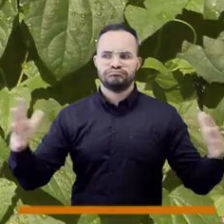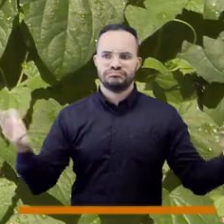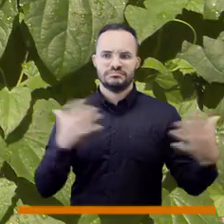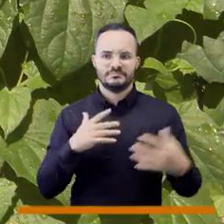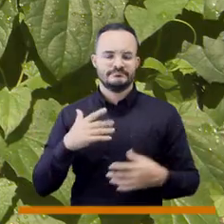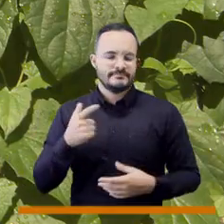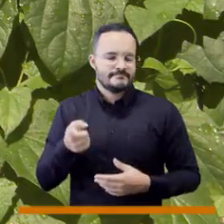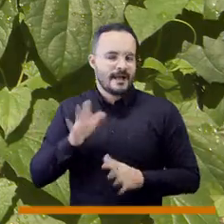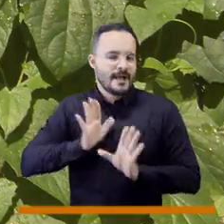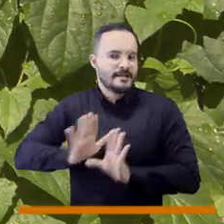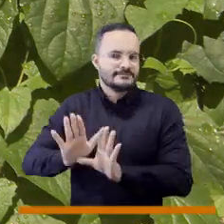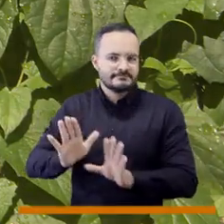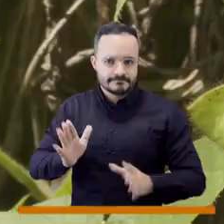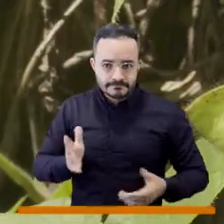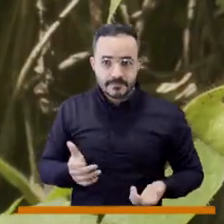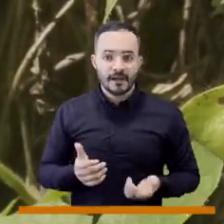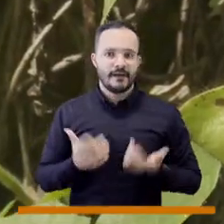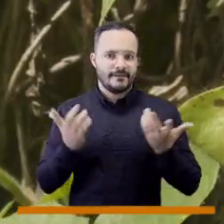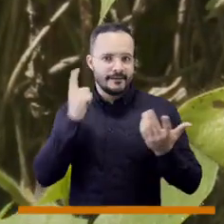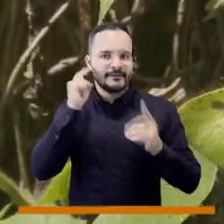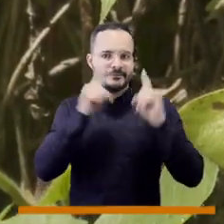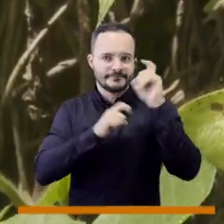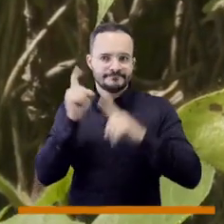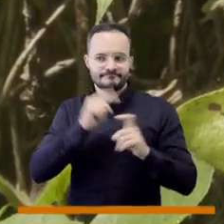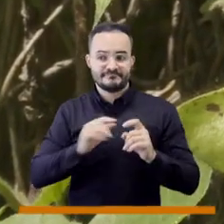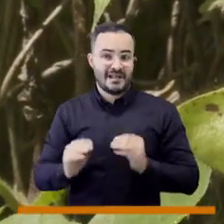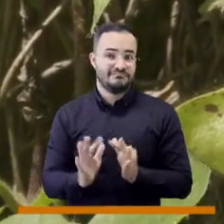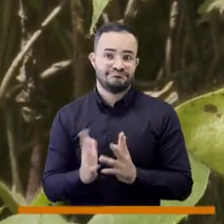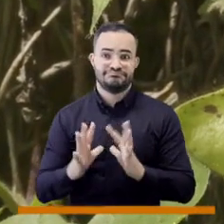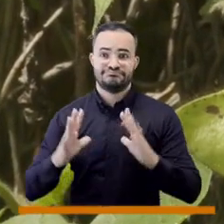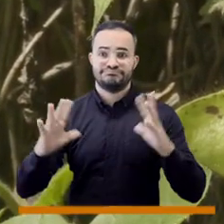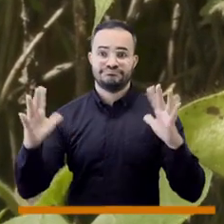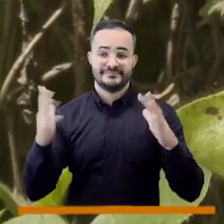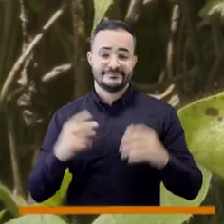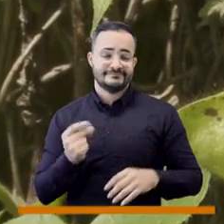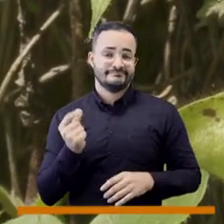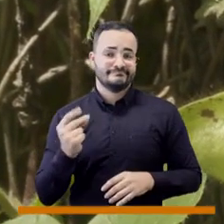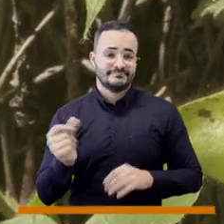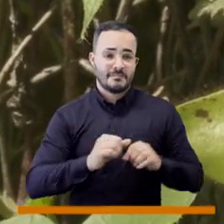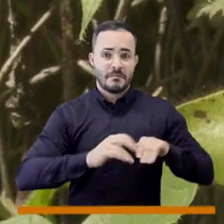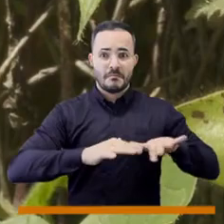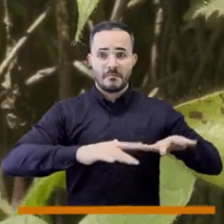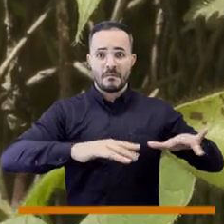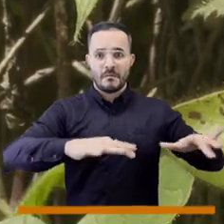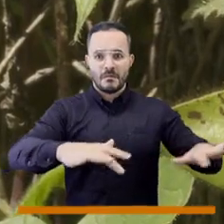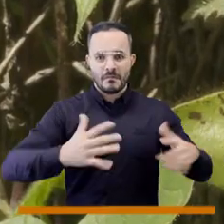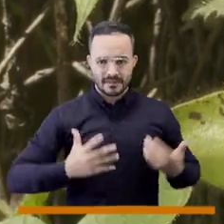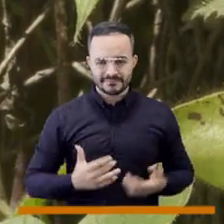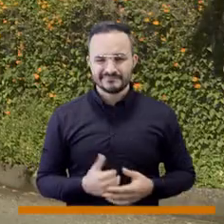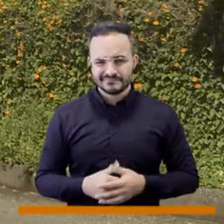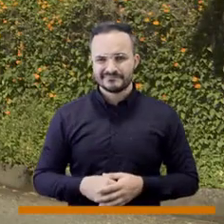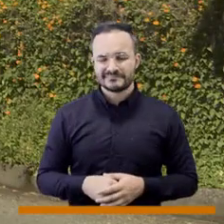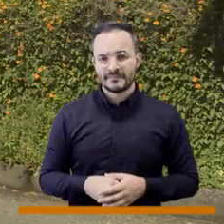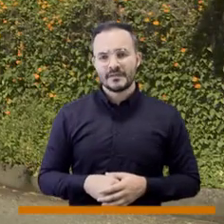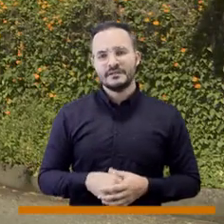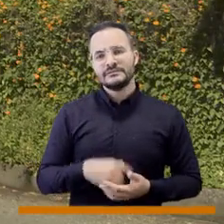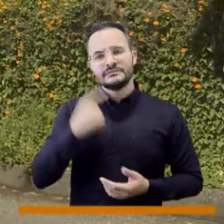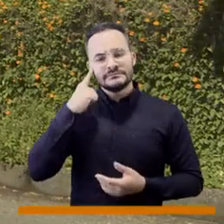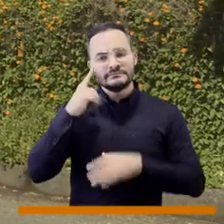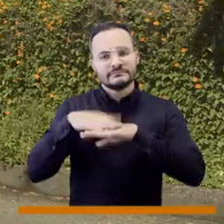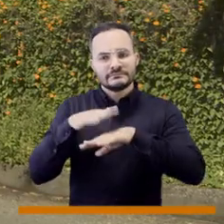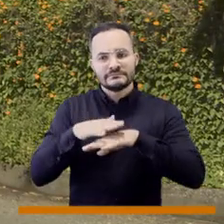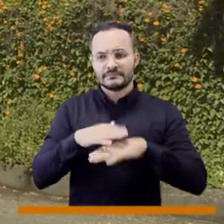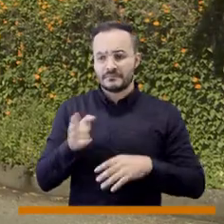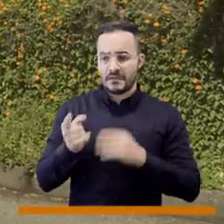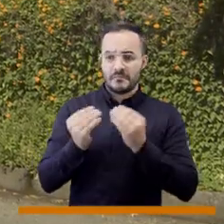todos esos factores se juntan para que sea muy eficiente en su propagación y en su dispersión es decir no solamente